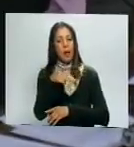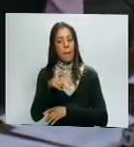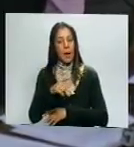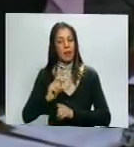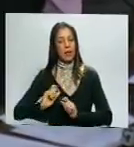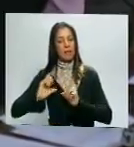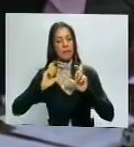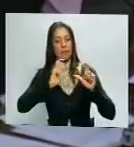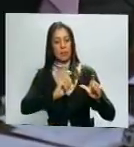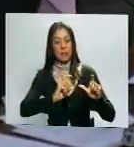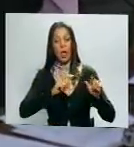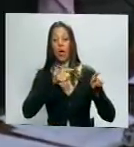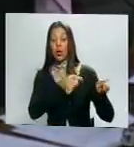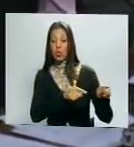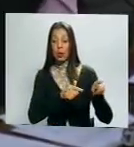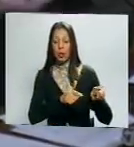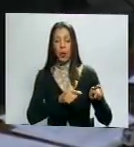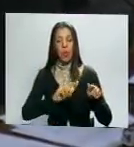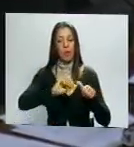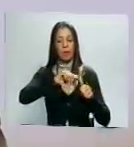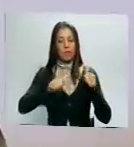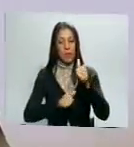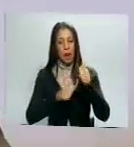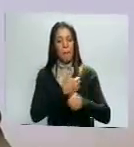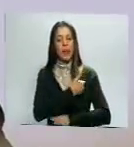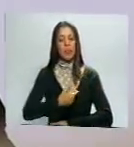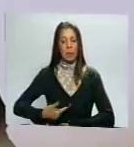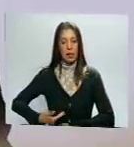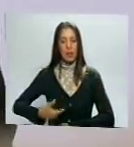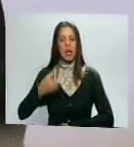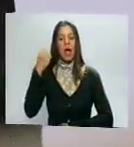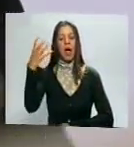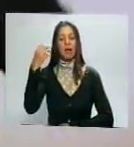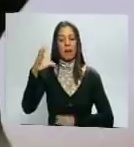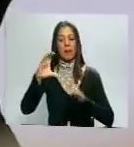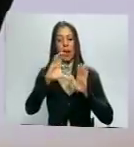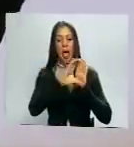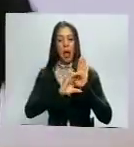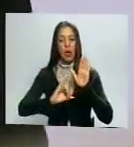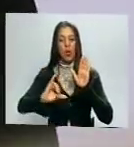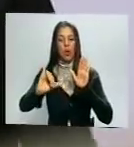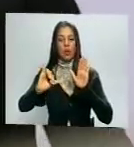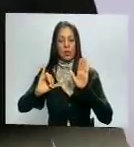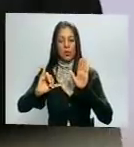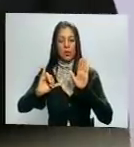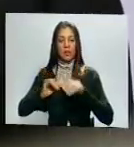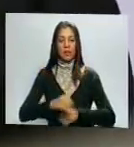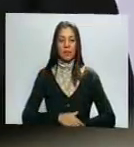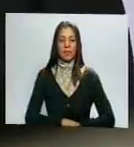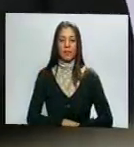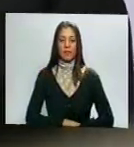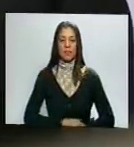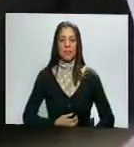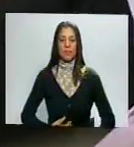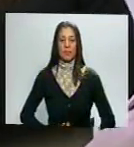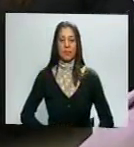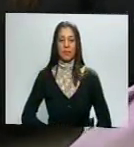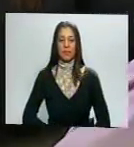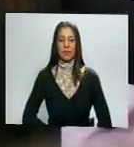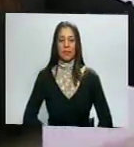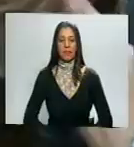recompense. Queda usted investida entonces como primera vicepresidenta de la Asamblea Nacional constituyente.